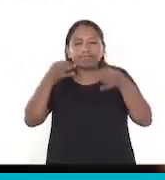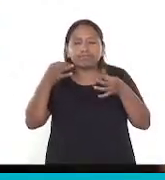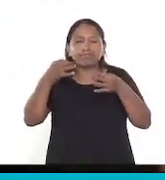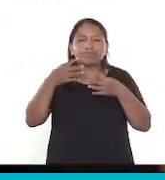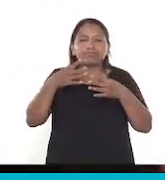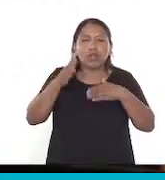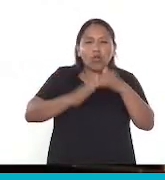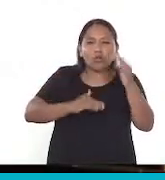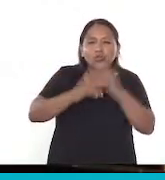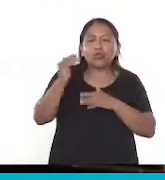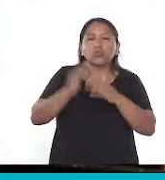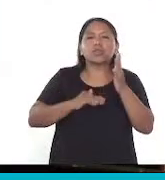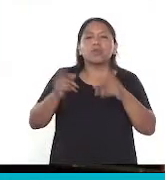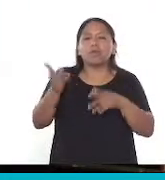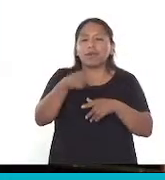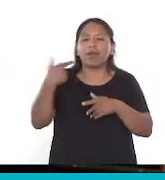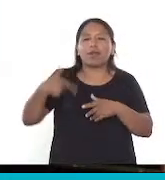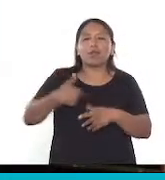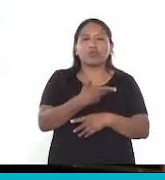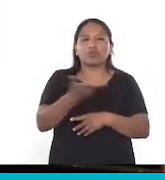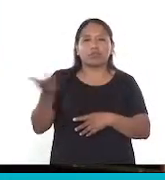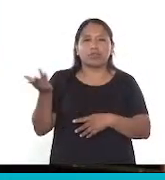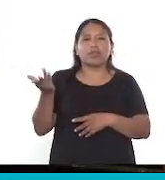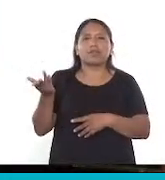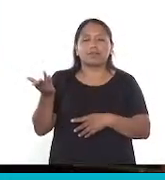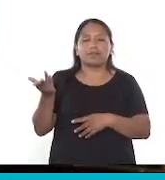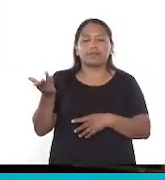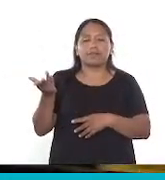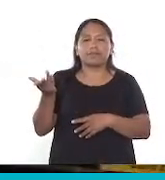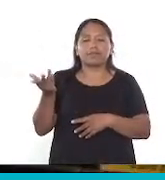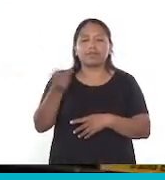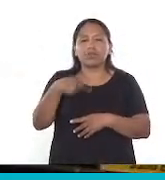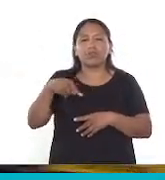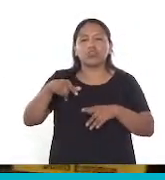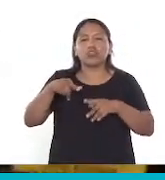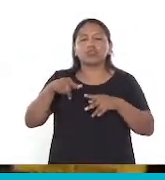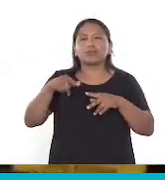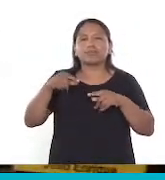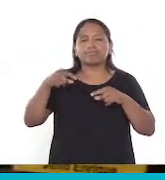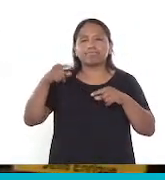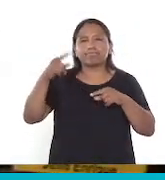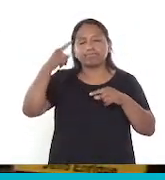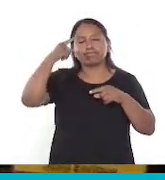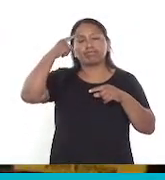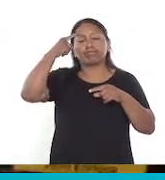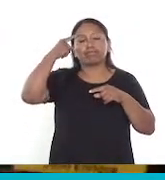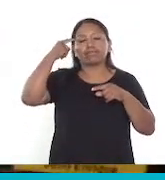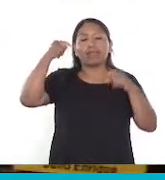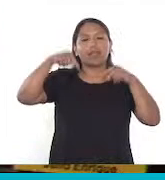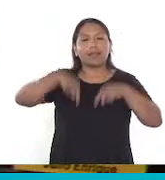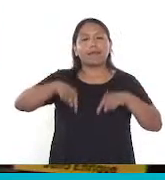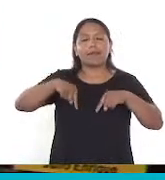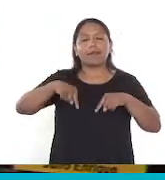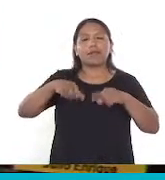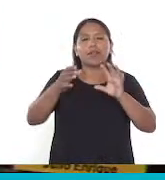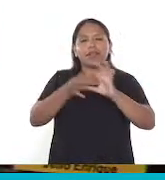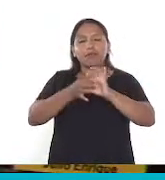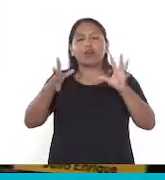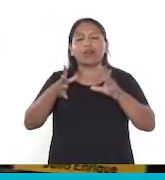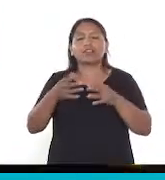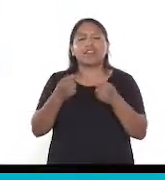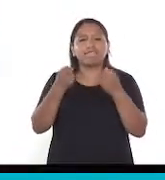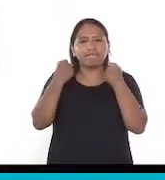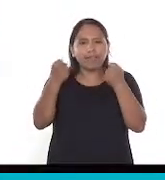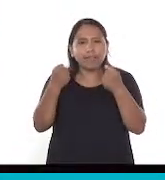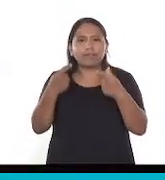constructivos que una sociedad puede hacer nos paramos en este presente en este presente de una democracia consolidada